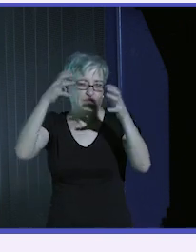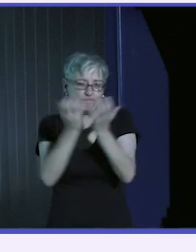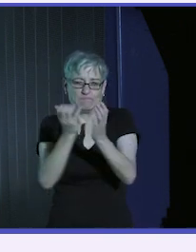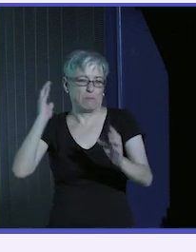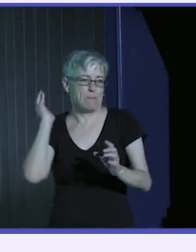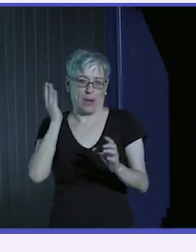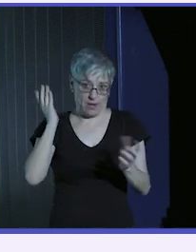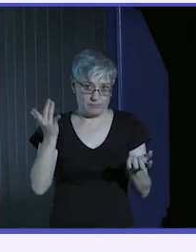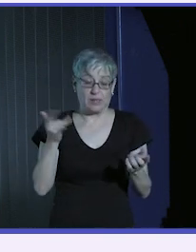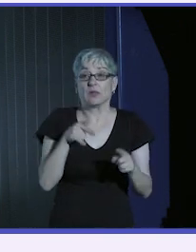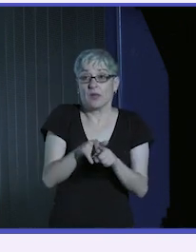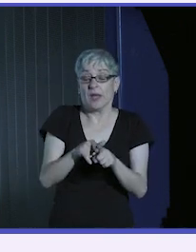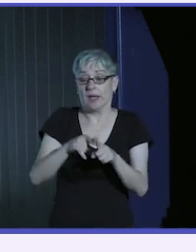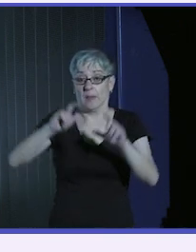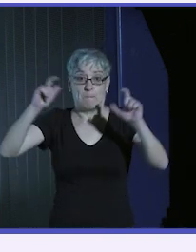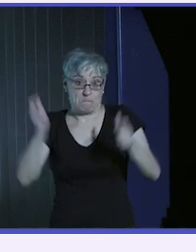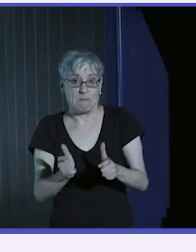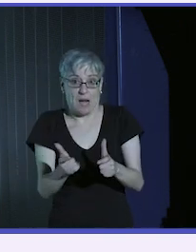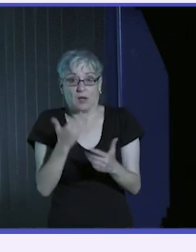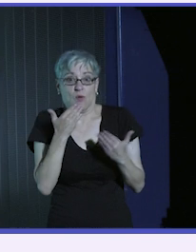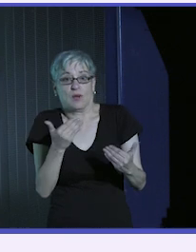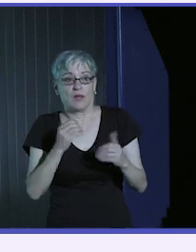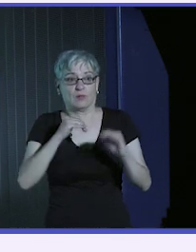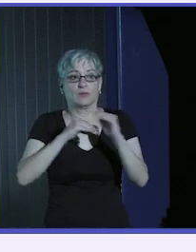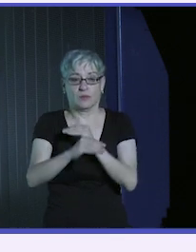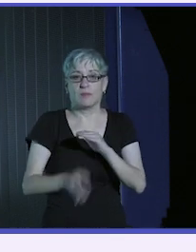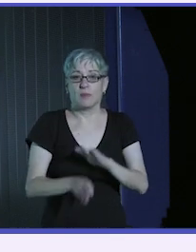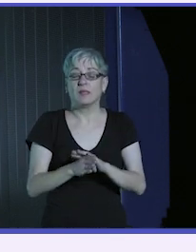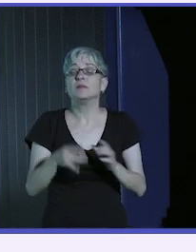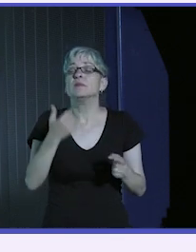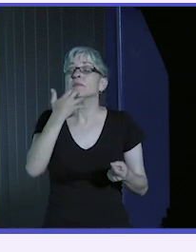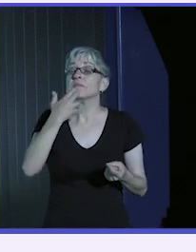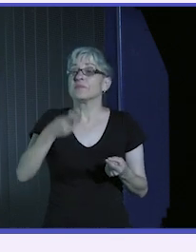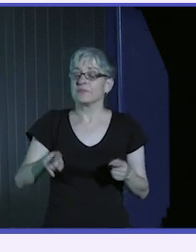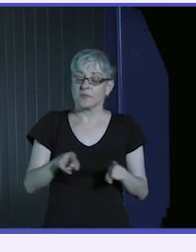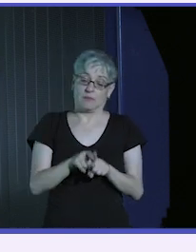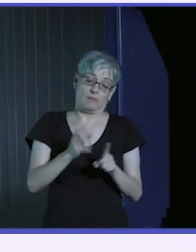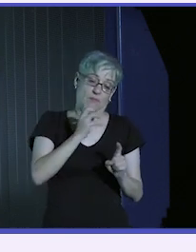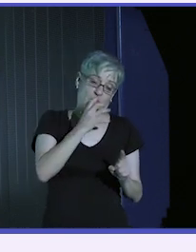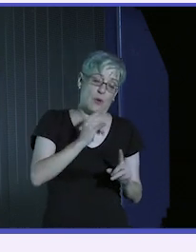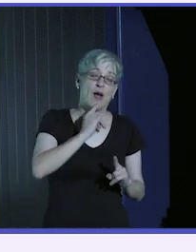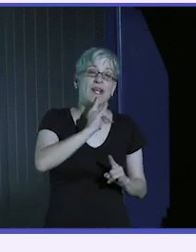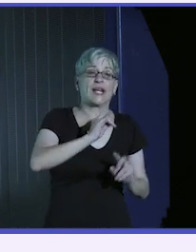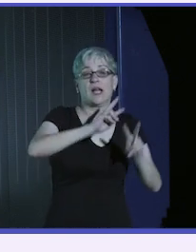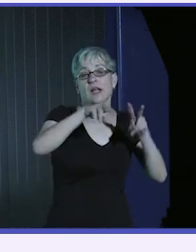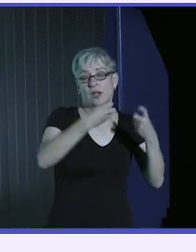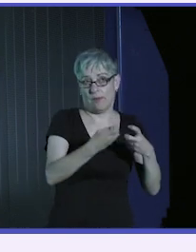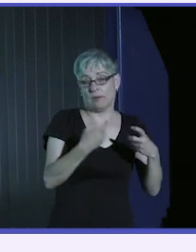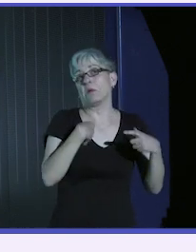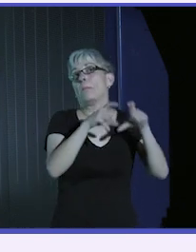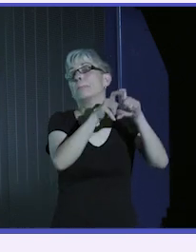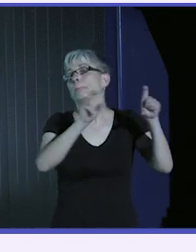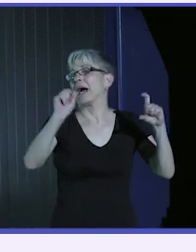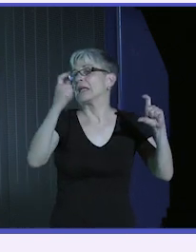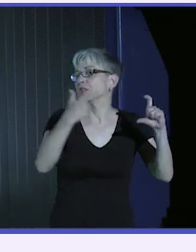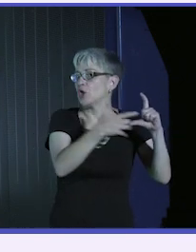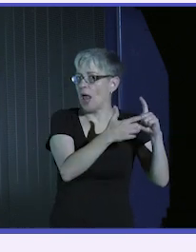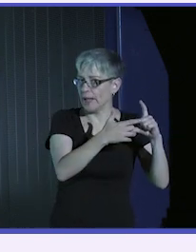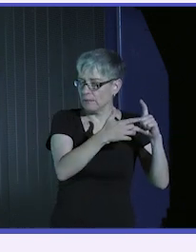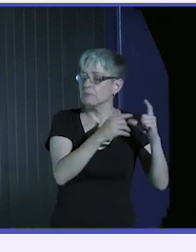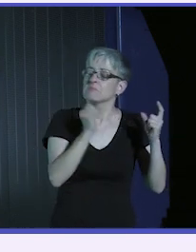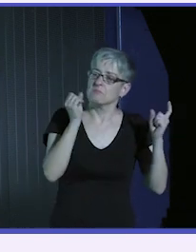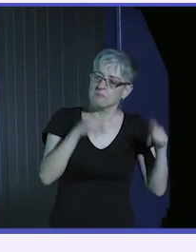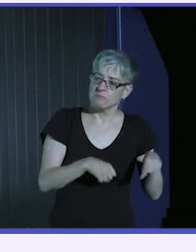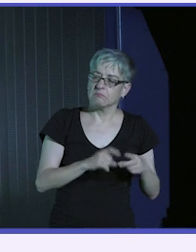¿no? ¿Cómo se consigue esto? Es una suma de factores. En el caso de las energías renovables, paneles solares, ¿no?